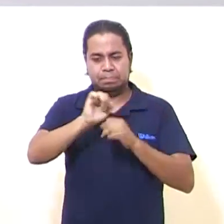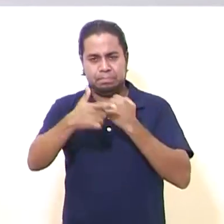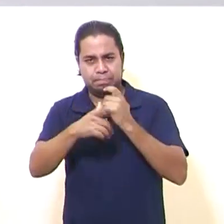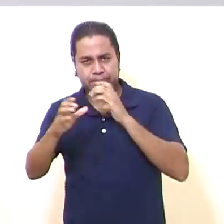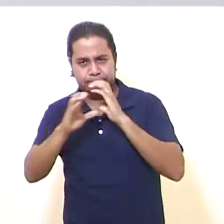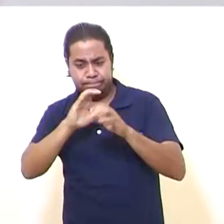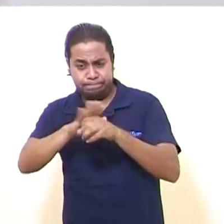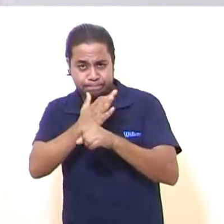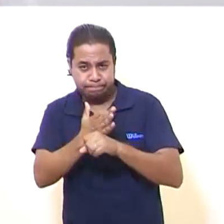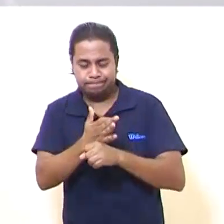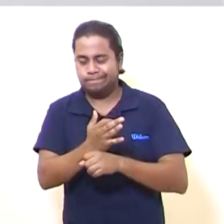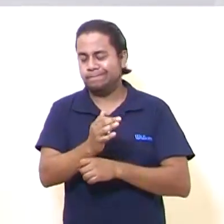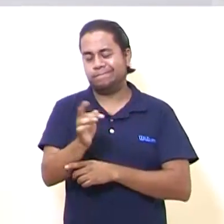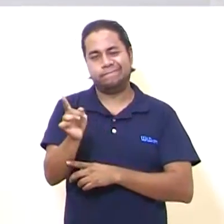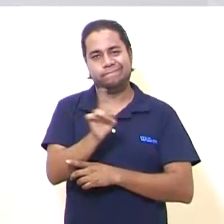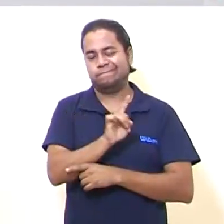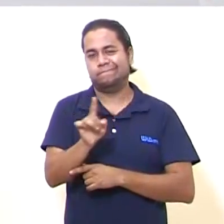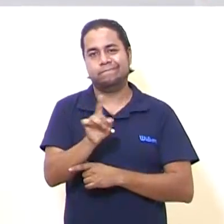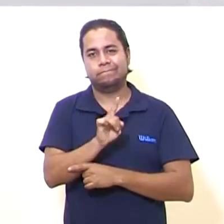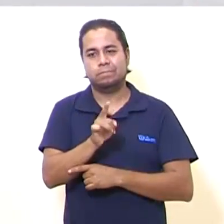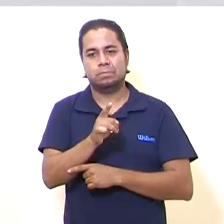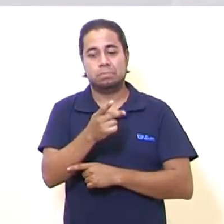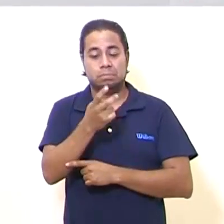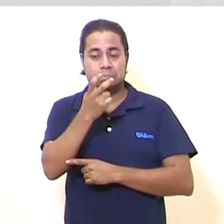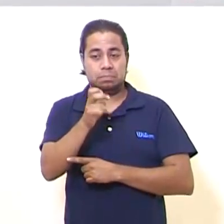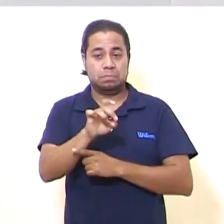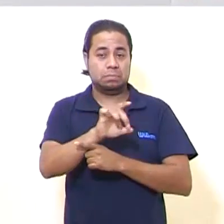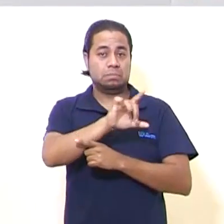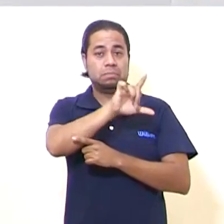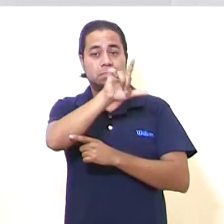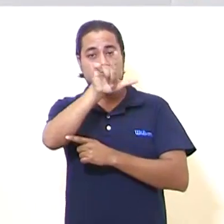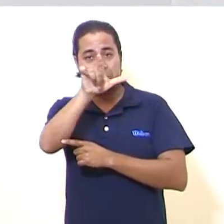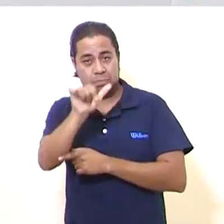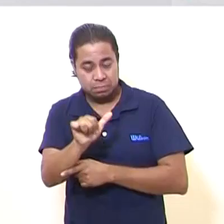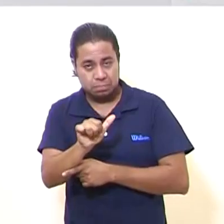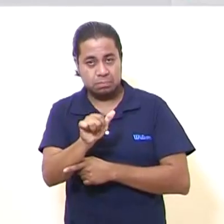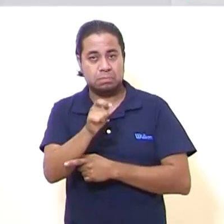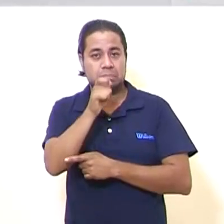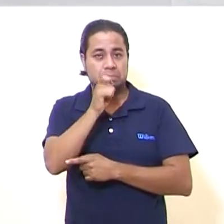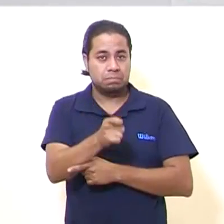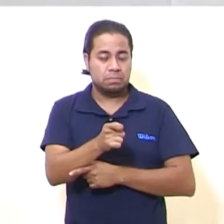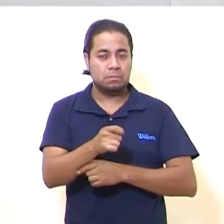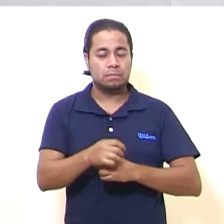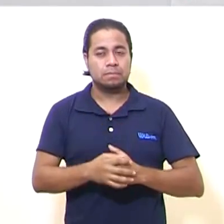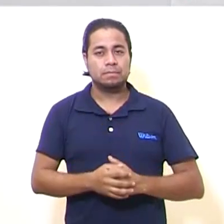comunicarse. Para ello, tiempo después, vinieron